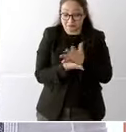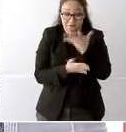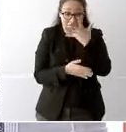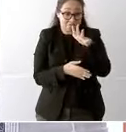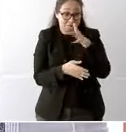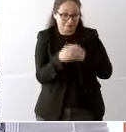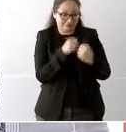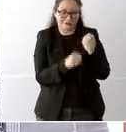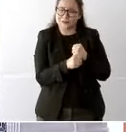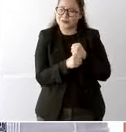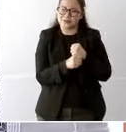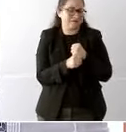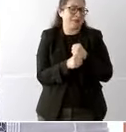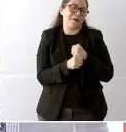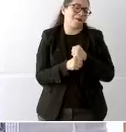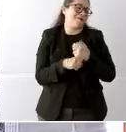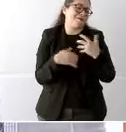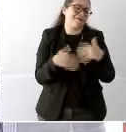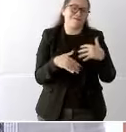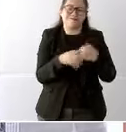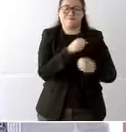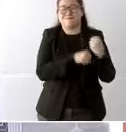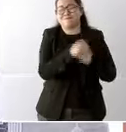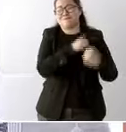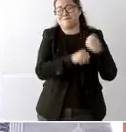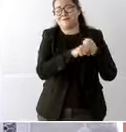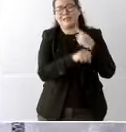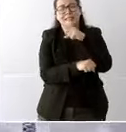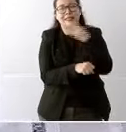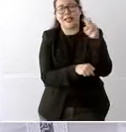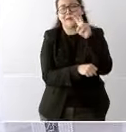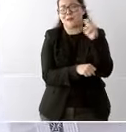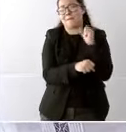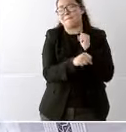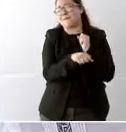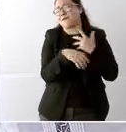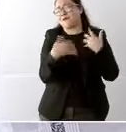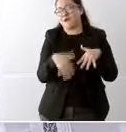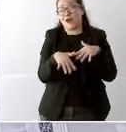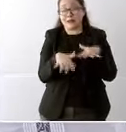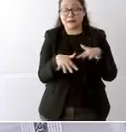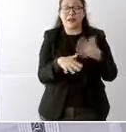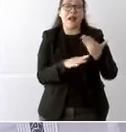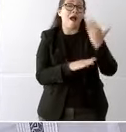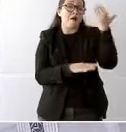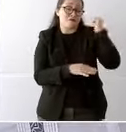la época colonial y luego en el México independiente